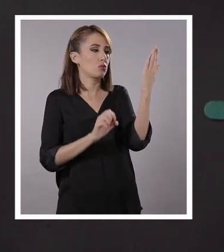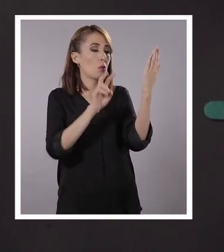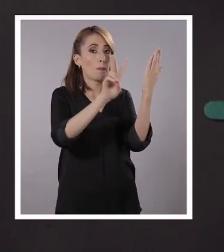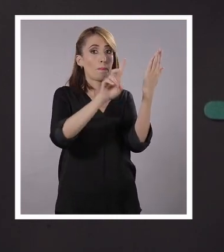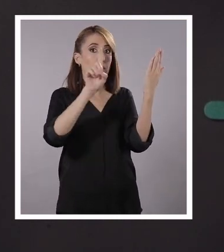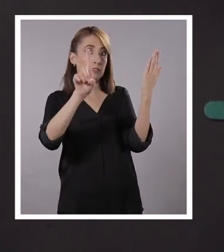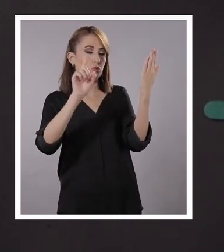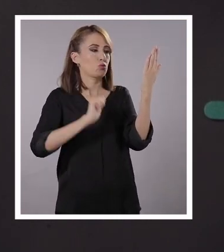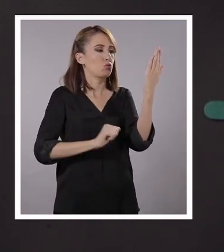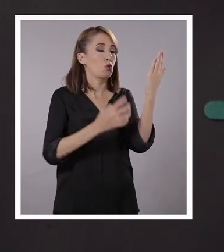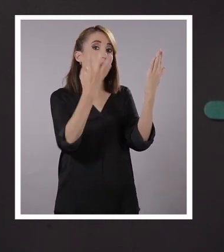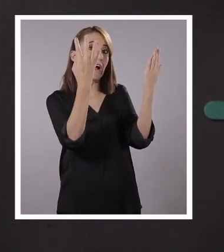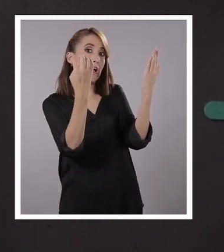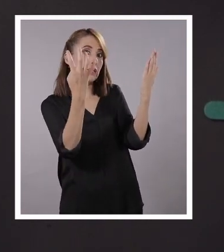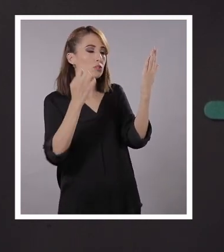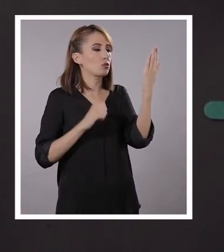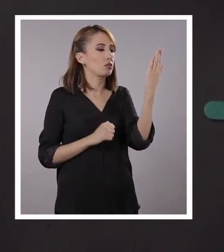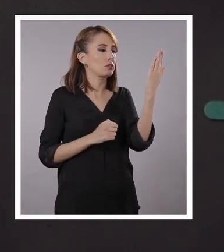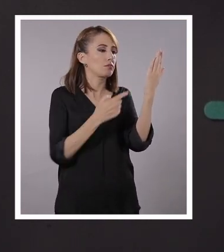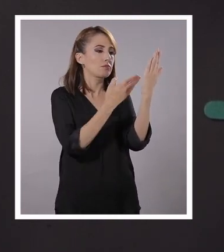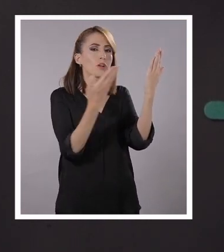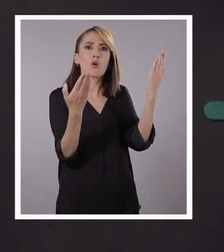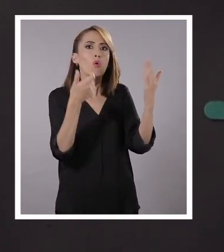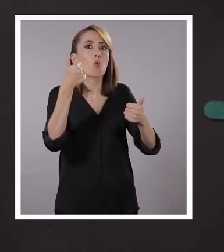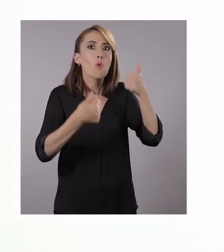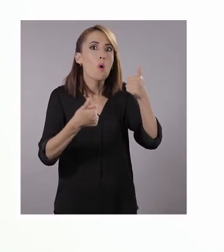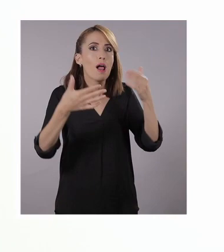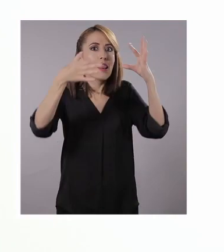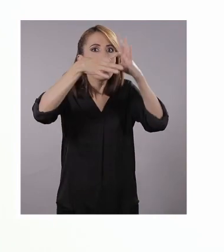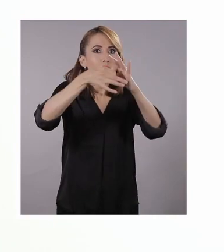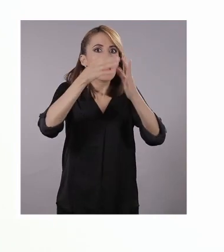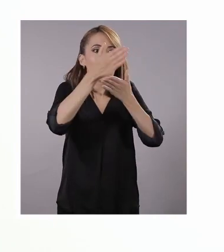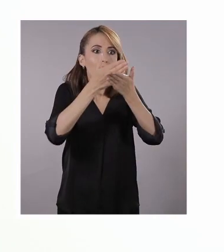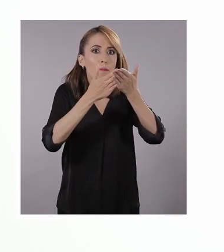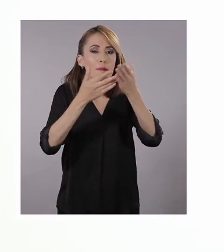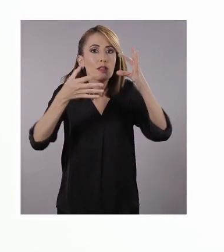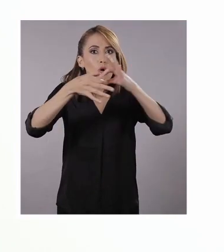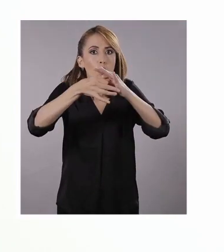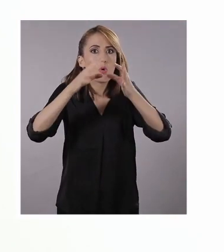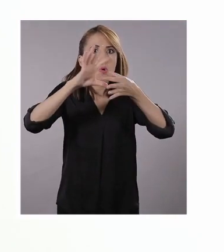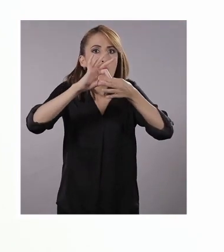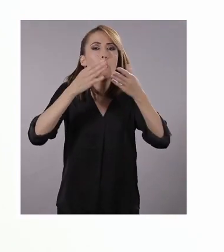28, 21, 14. Ayúdenme a contar, chicos.